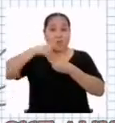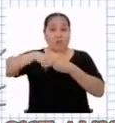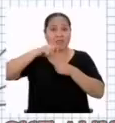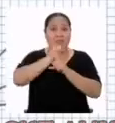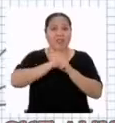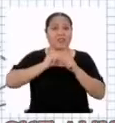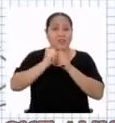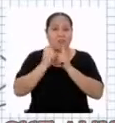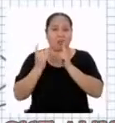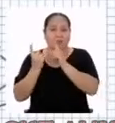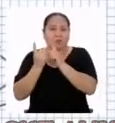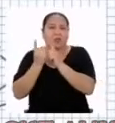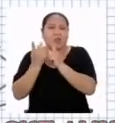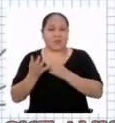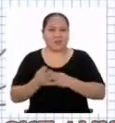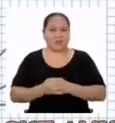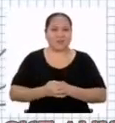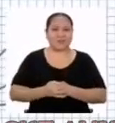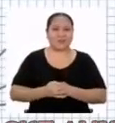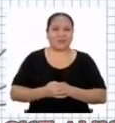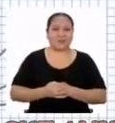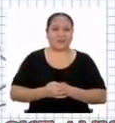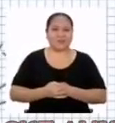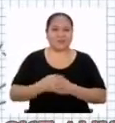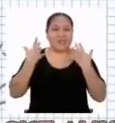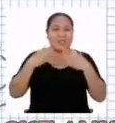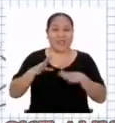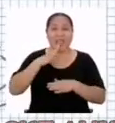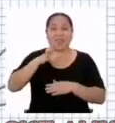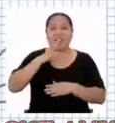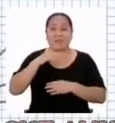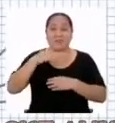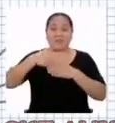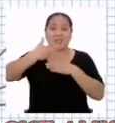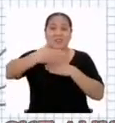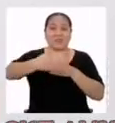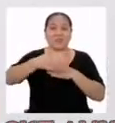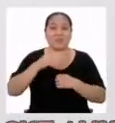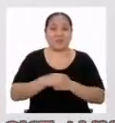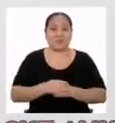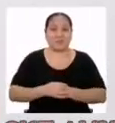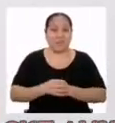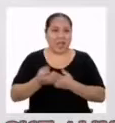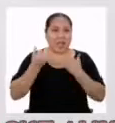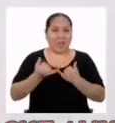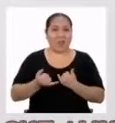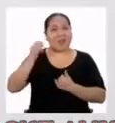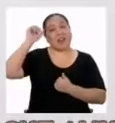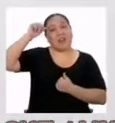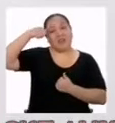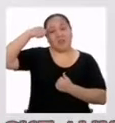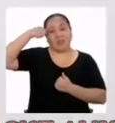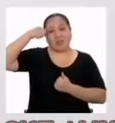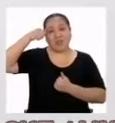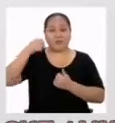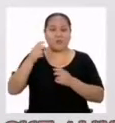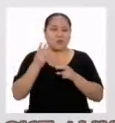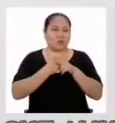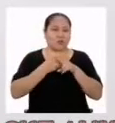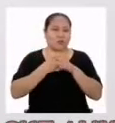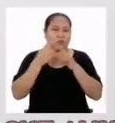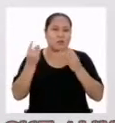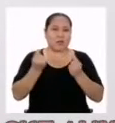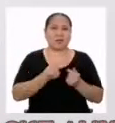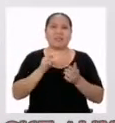más cercana. Pero ya hablaremos de eso más adelante. Por el momento, repasemos brevemente quién